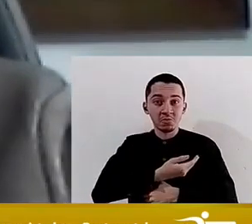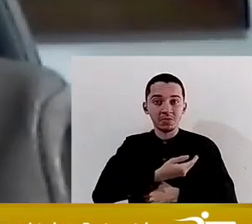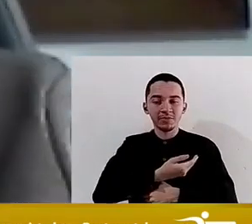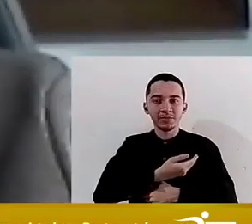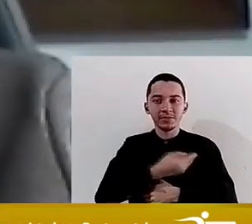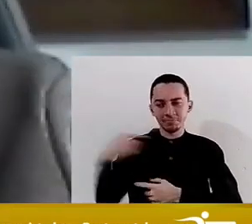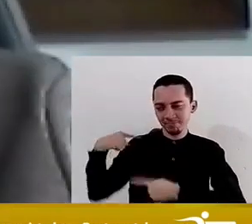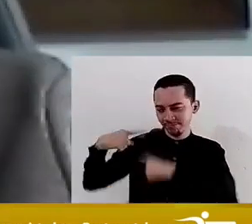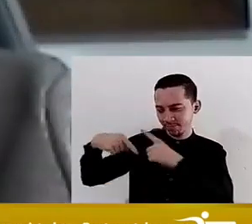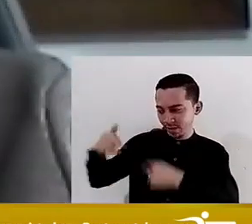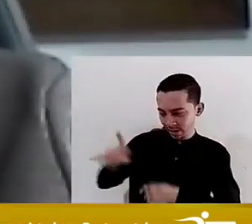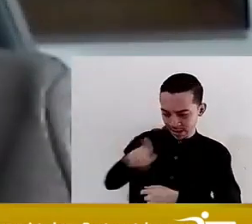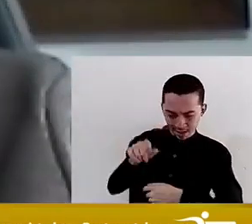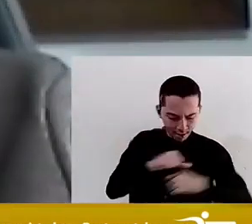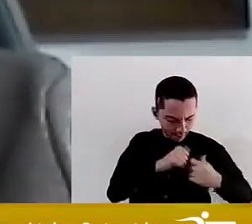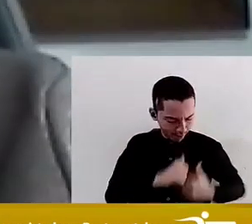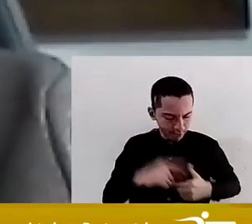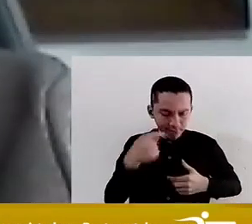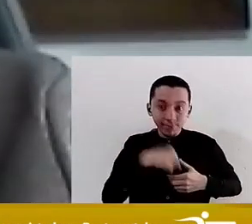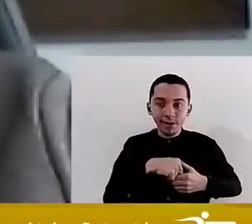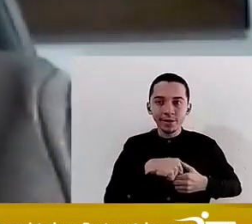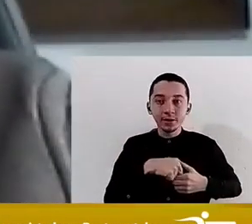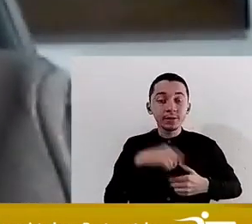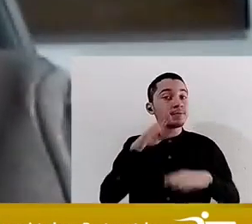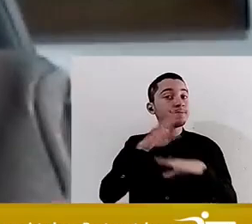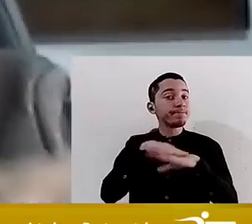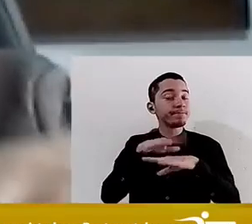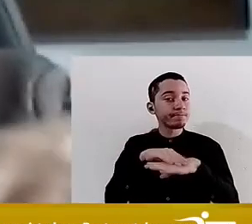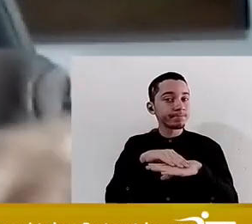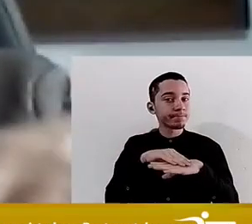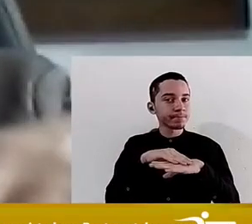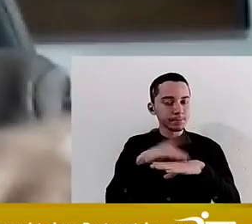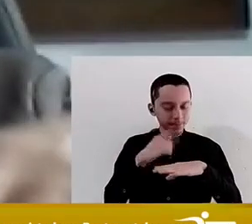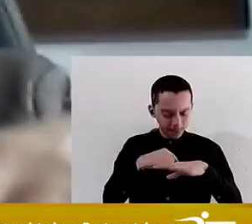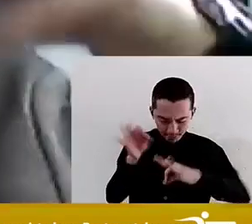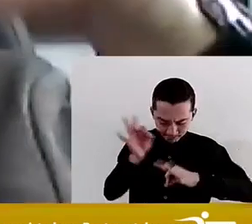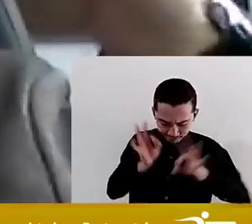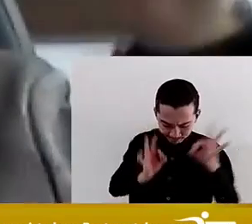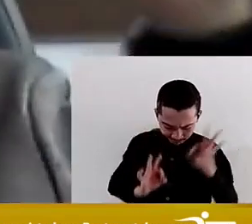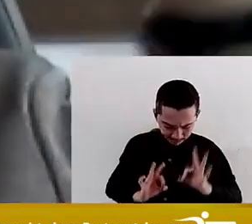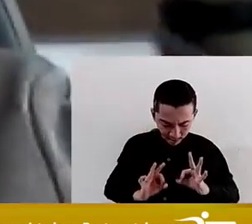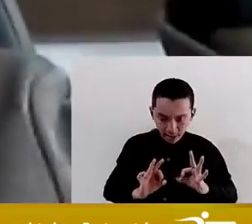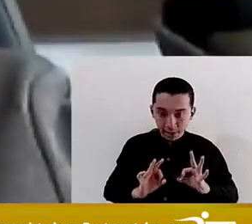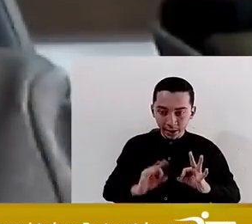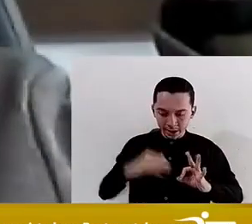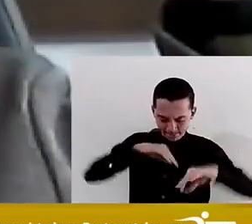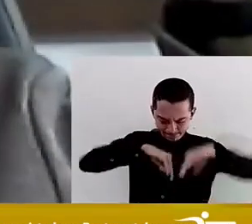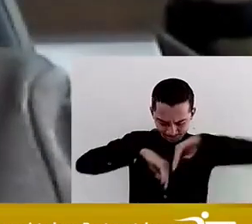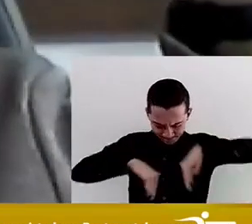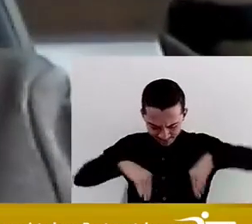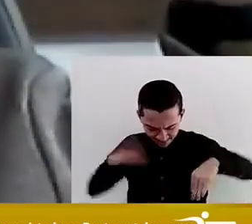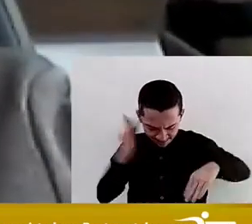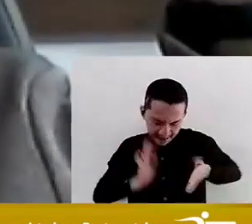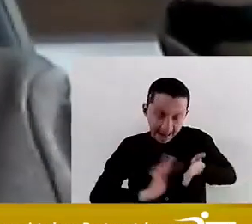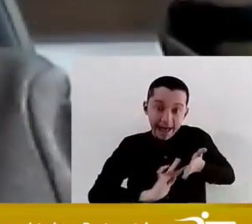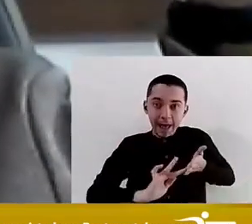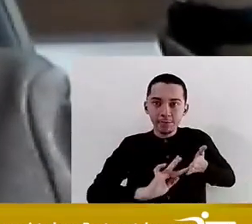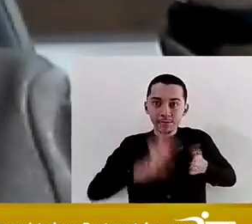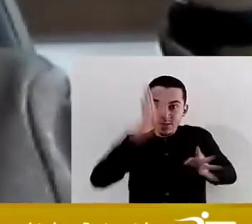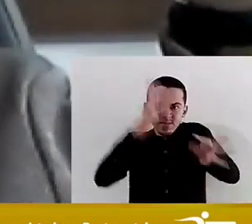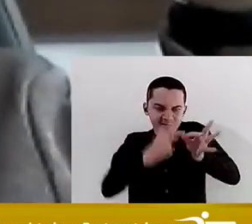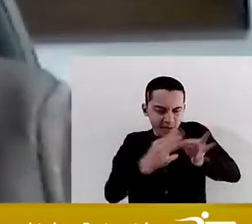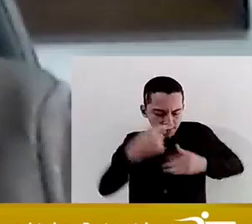el espacio para que ella se haga fuerte y crezca. Y se